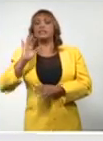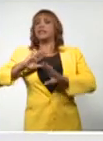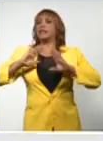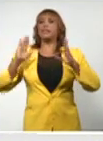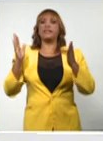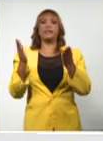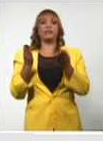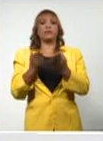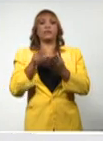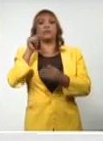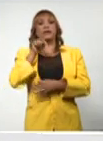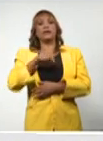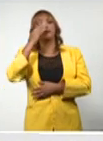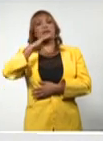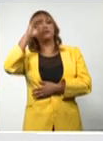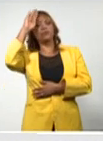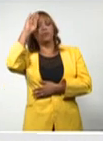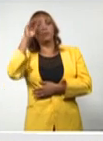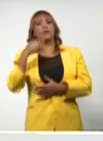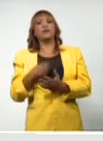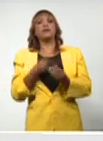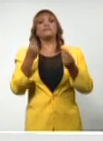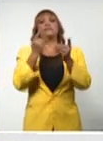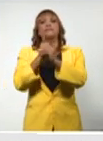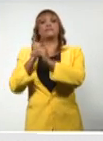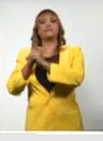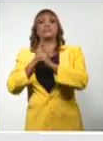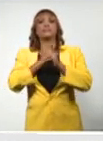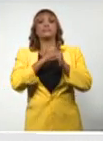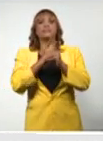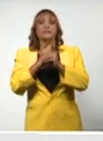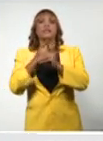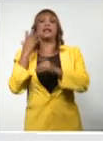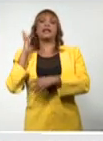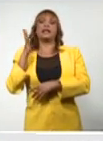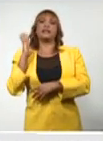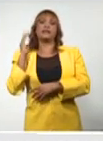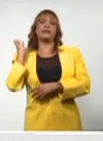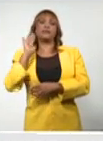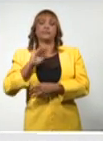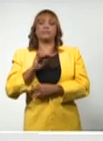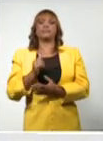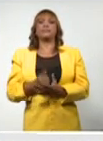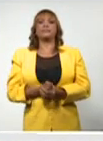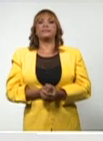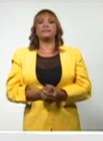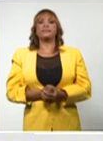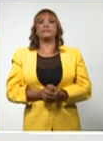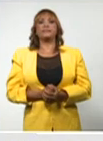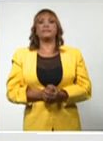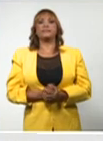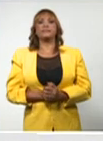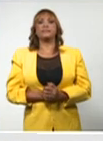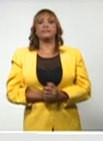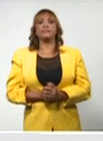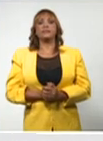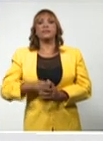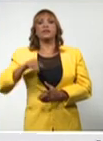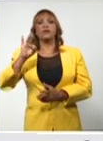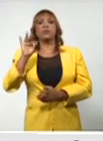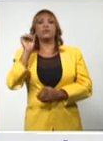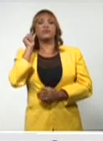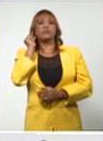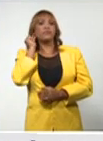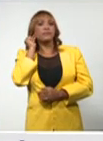en Cuba, que han tenido como fuente de infección el exterior de nuestro país. 8 femeninas, y